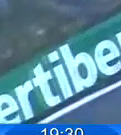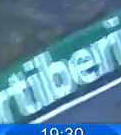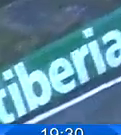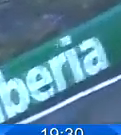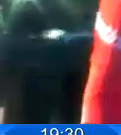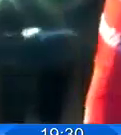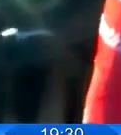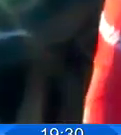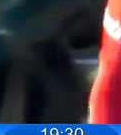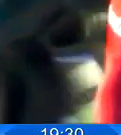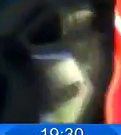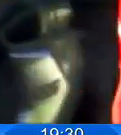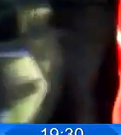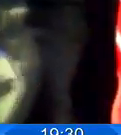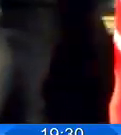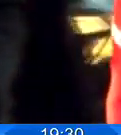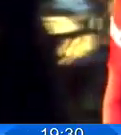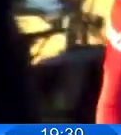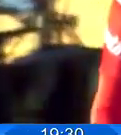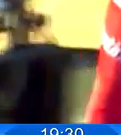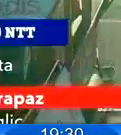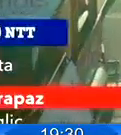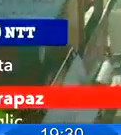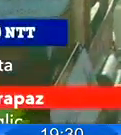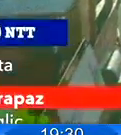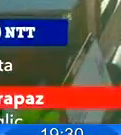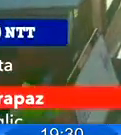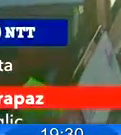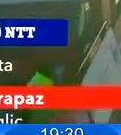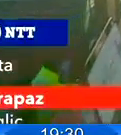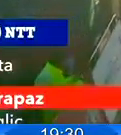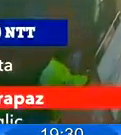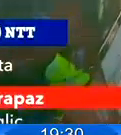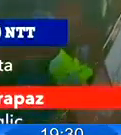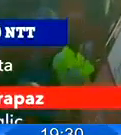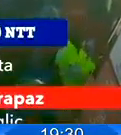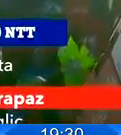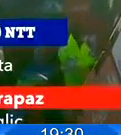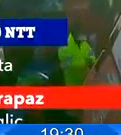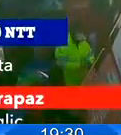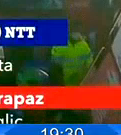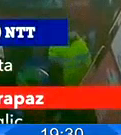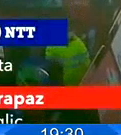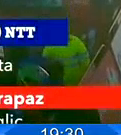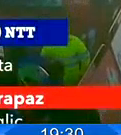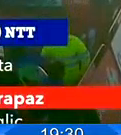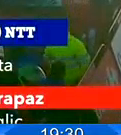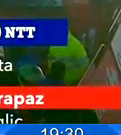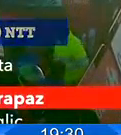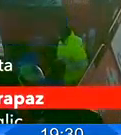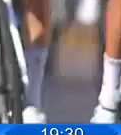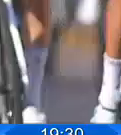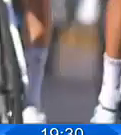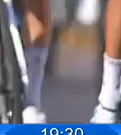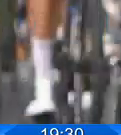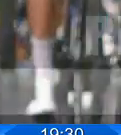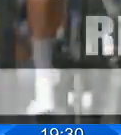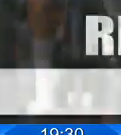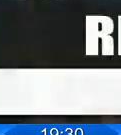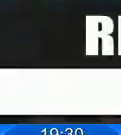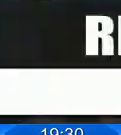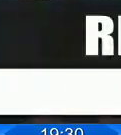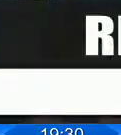De gloria vendrá. Oe, oe, oe, oa. Y si vences,